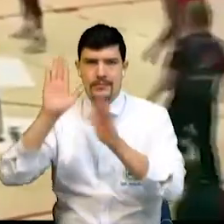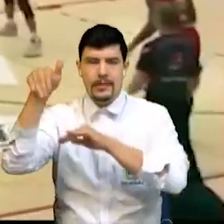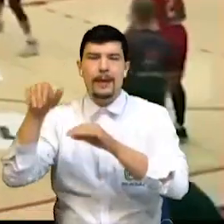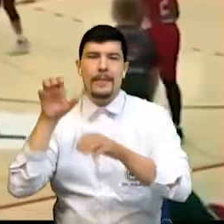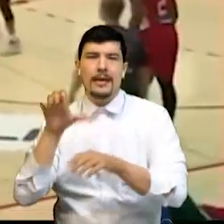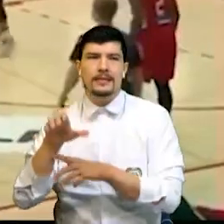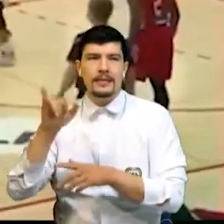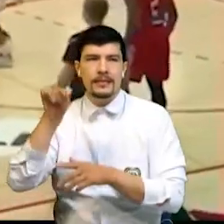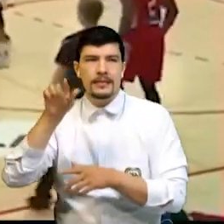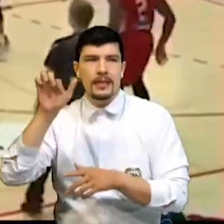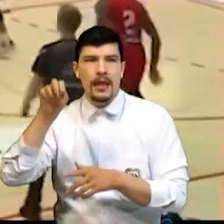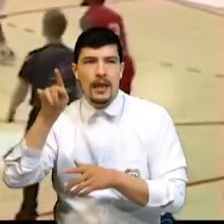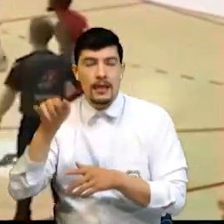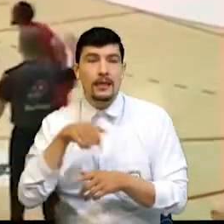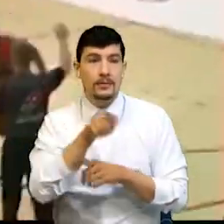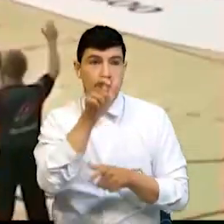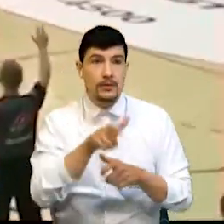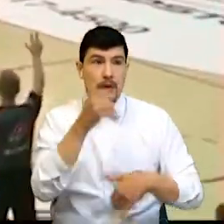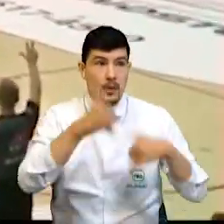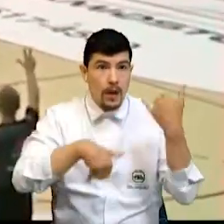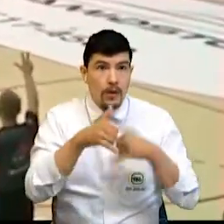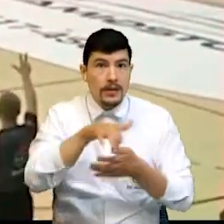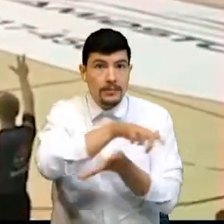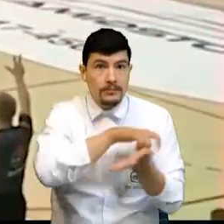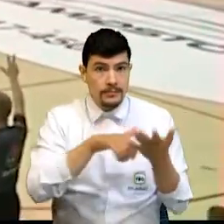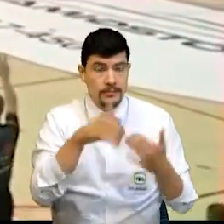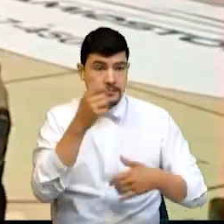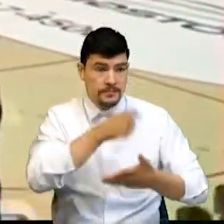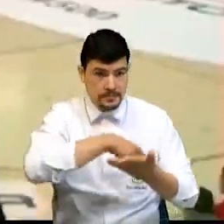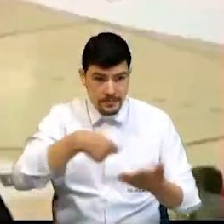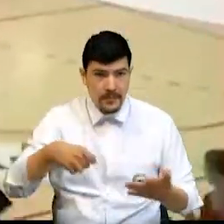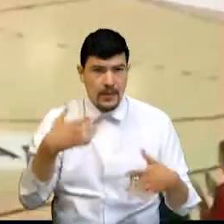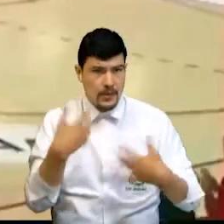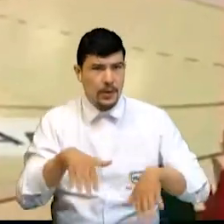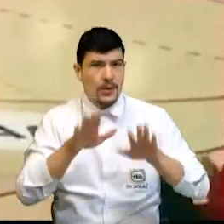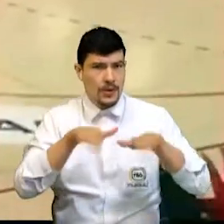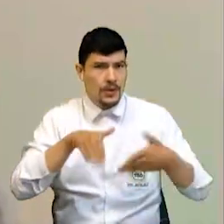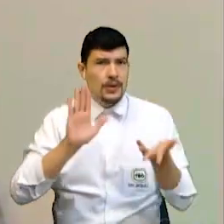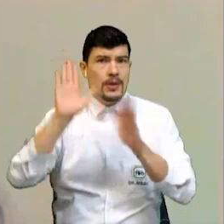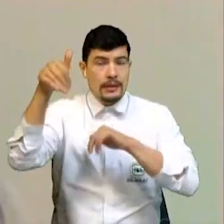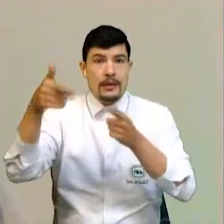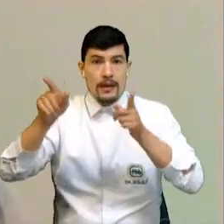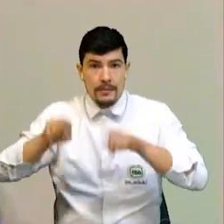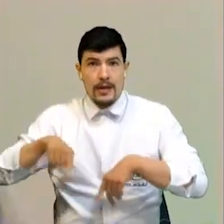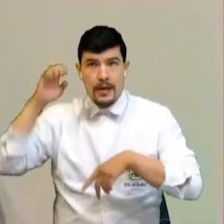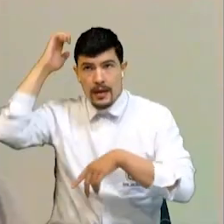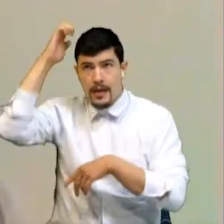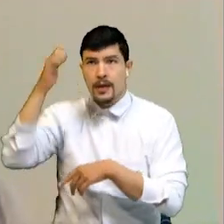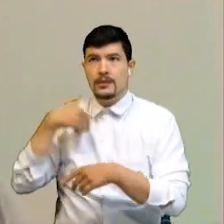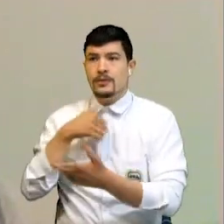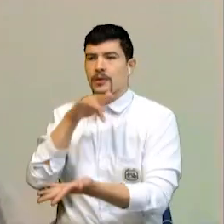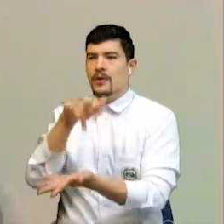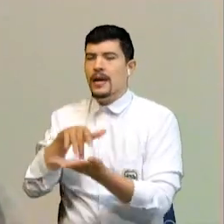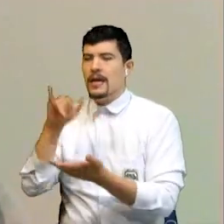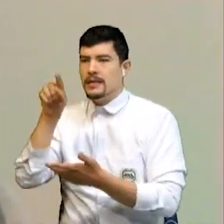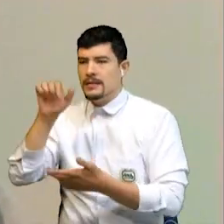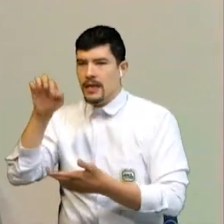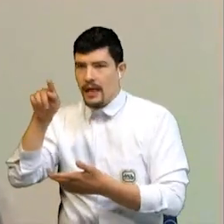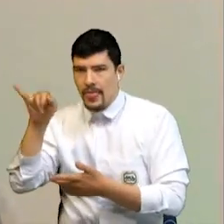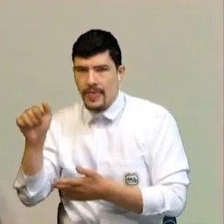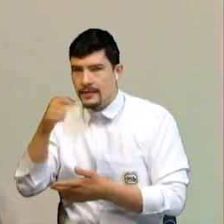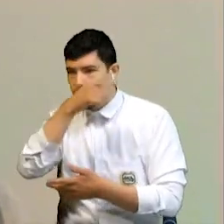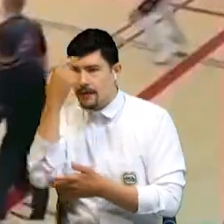el jugador santanderino firmó esta temporada con el tor akureyri y debutó en el baloncesto europeo llegue a islandia en septiembre de septiembre octubre